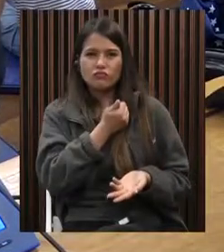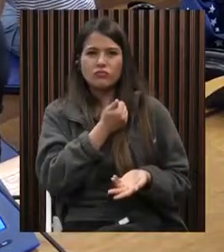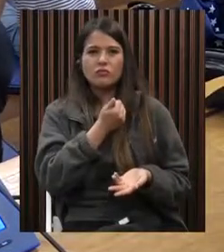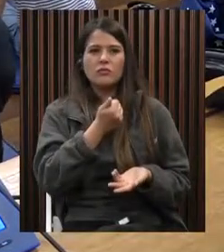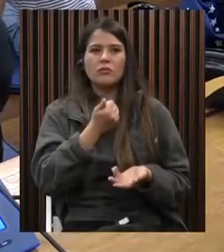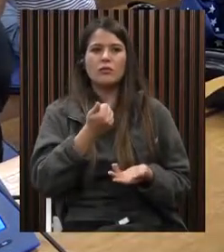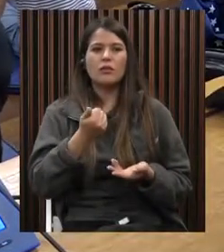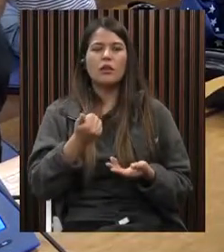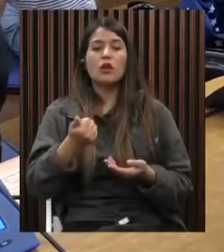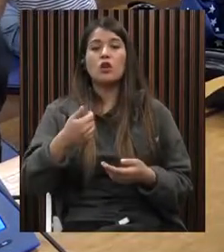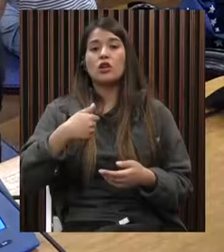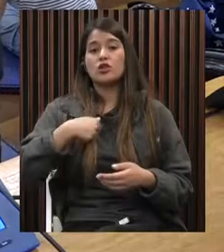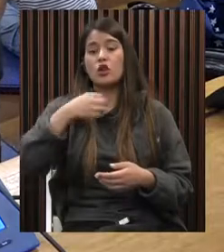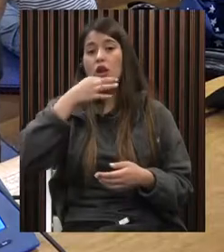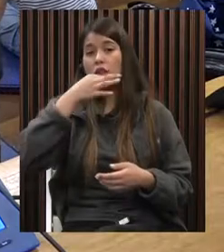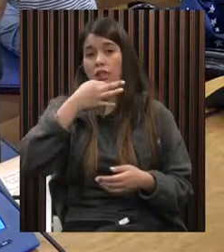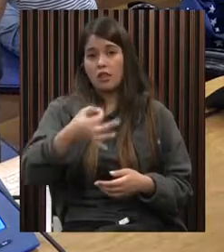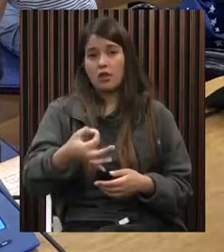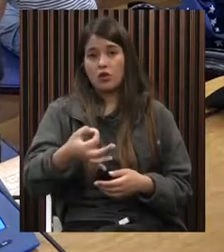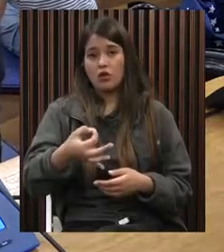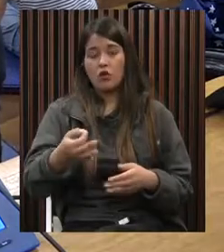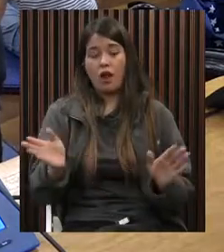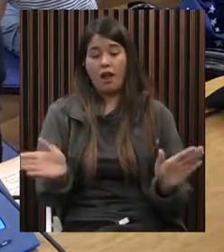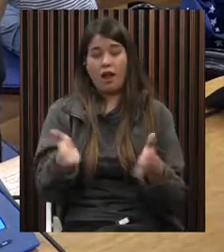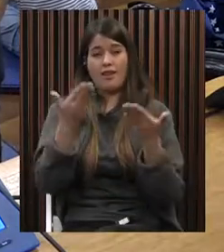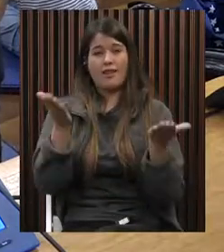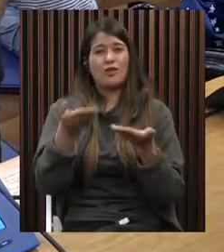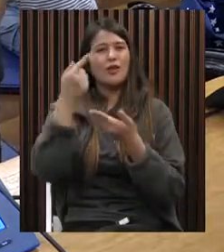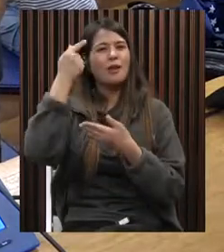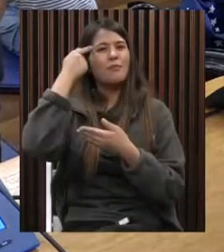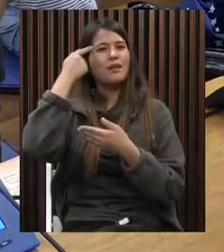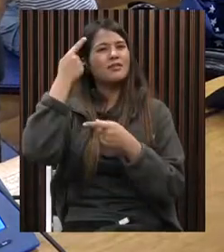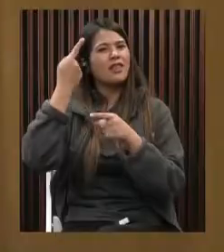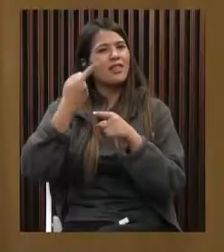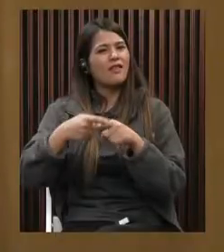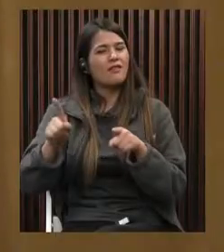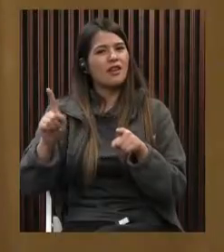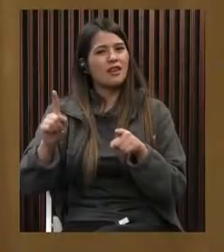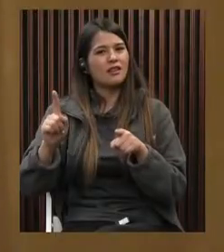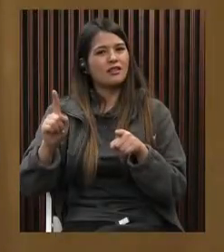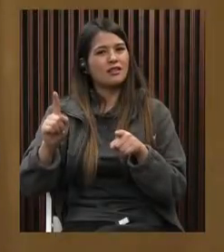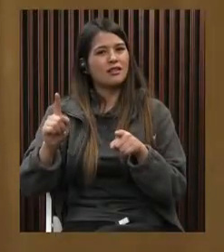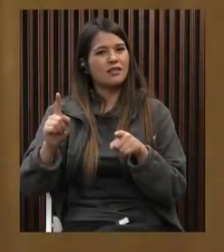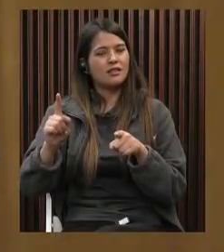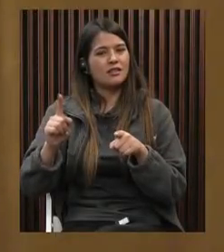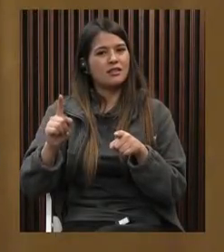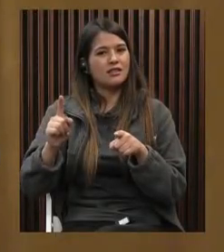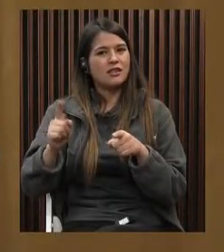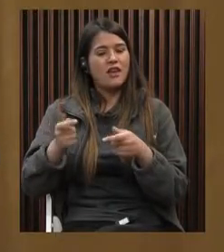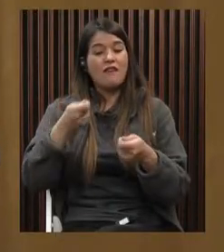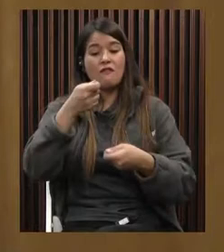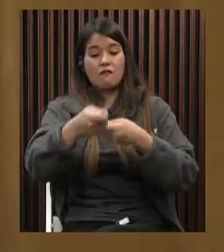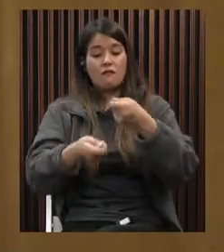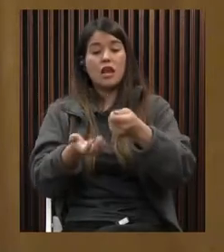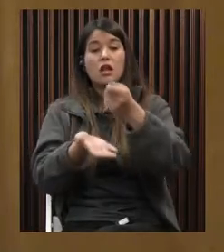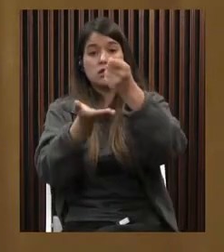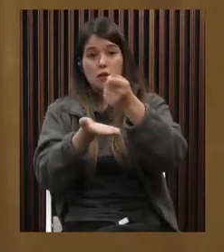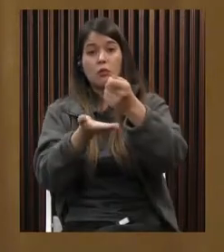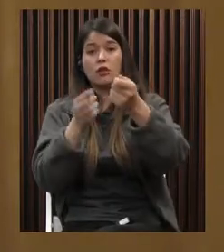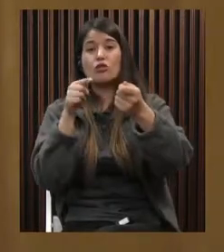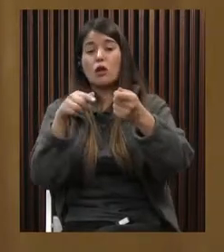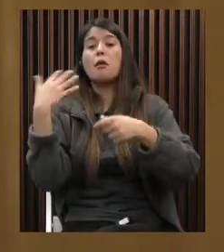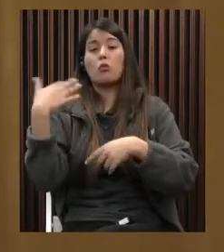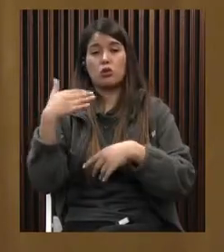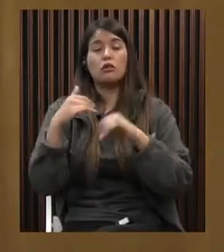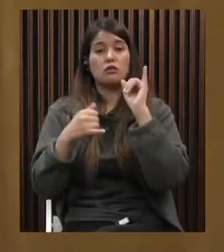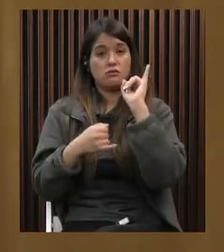Entonces, lo que yo les digo, a lo que les aliento, es que piensen distinto, a veces cambios pequeños. El financiamiento es un tema, claro, pero a